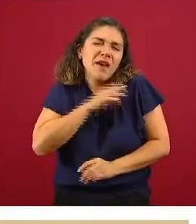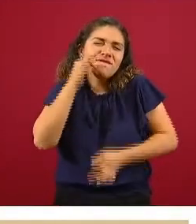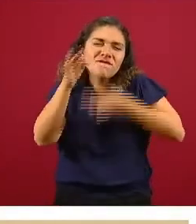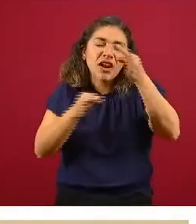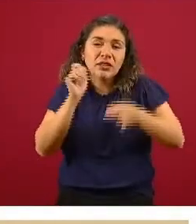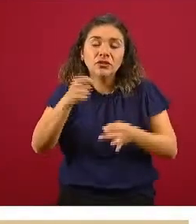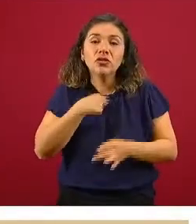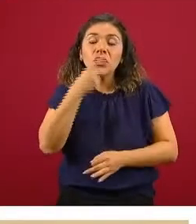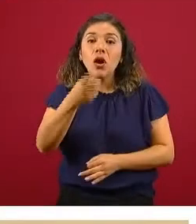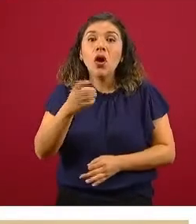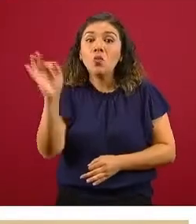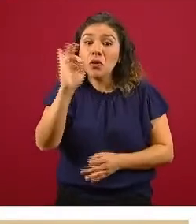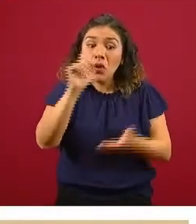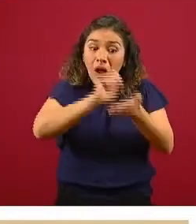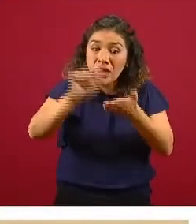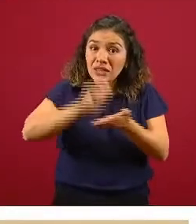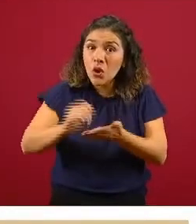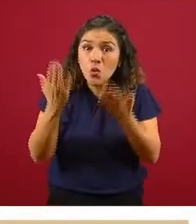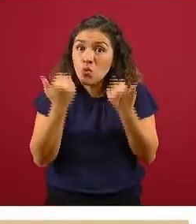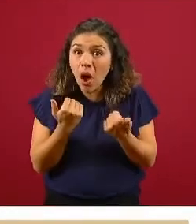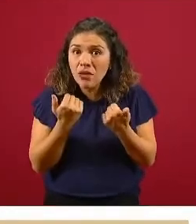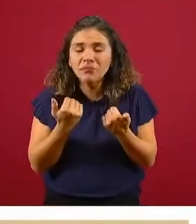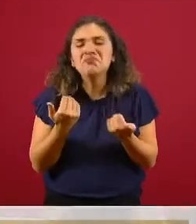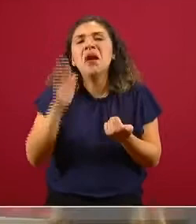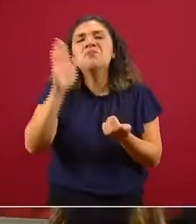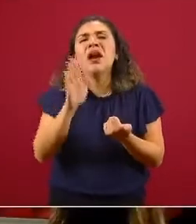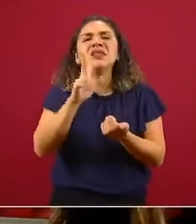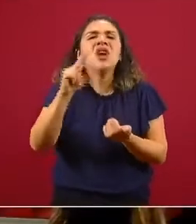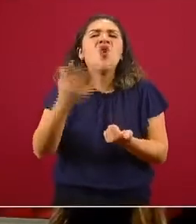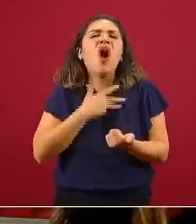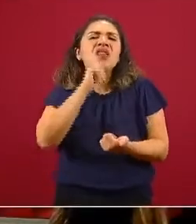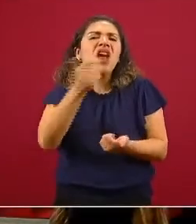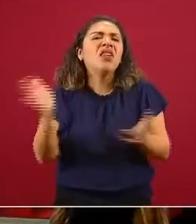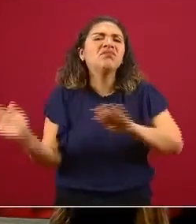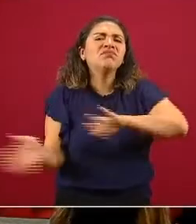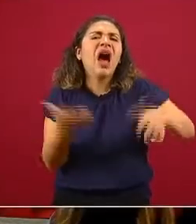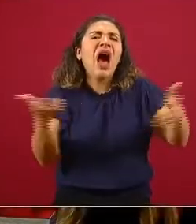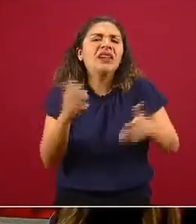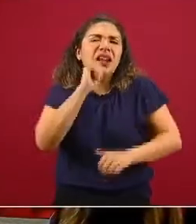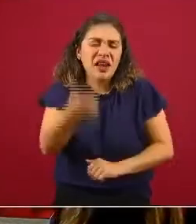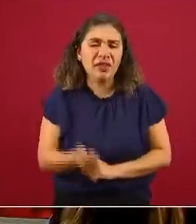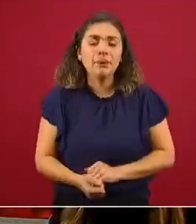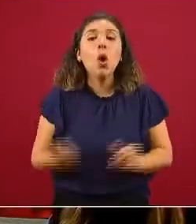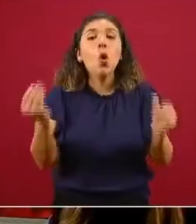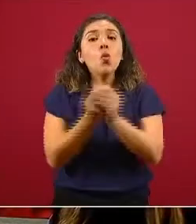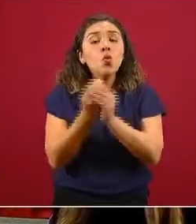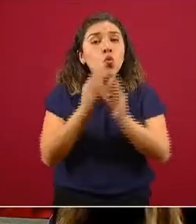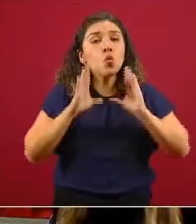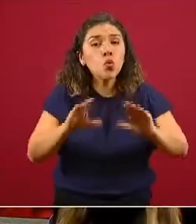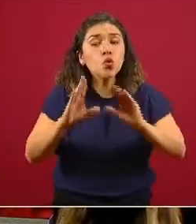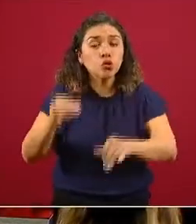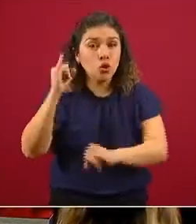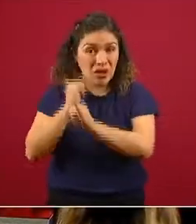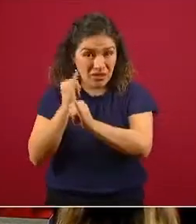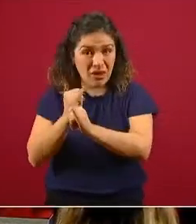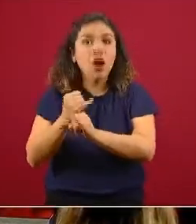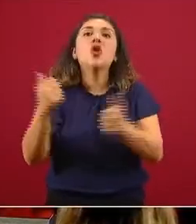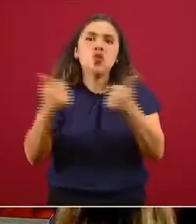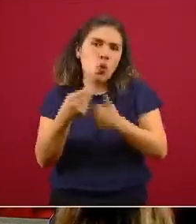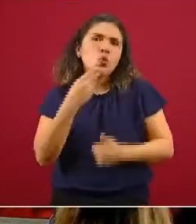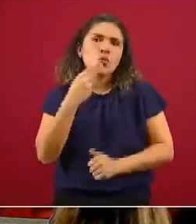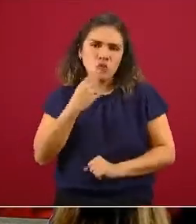lo que no está escrito no está hecho. Entonces, hay que documentar. Webinars, y por supuesto hemos estado usando ya